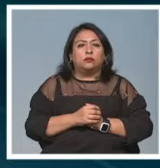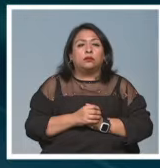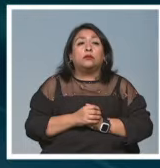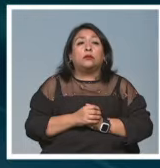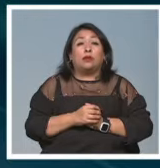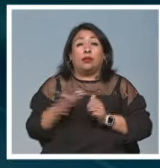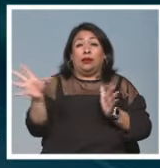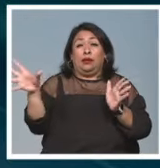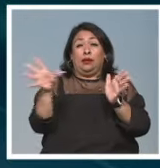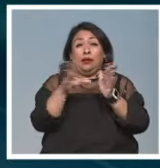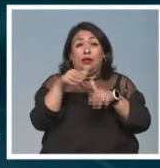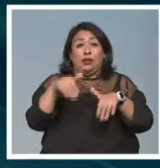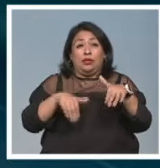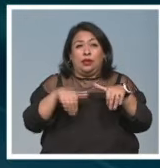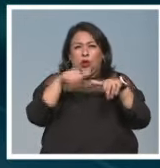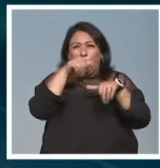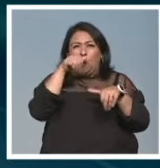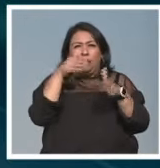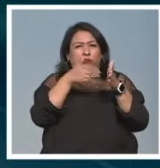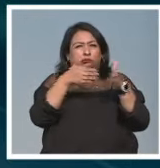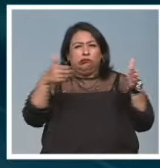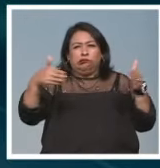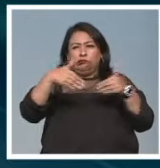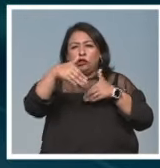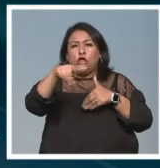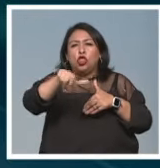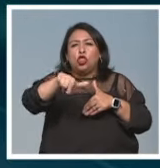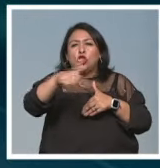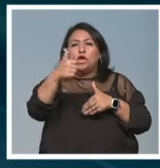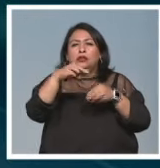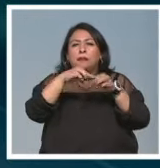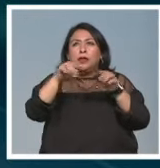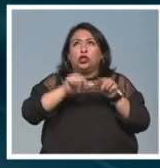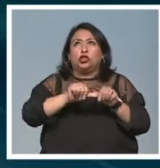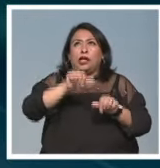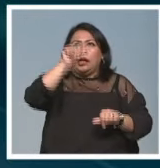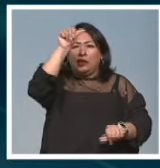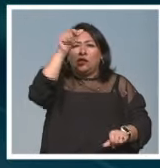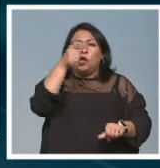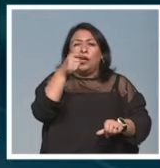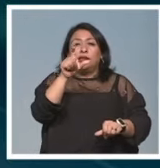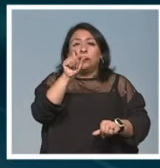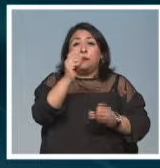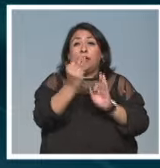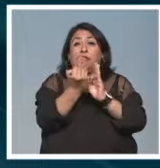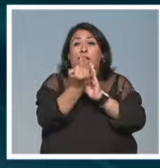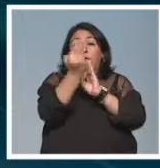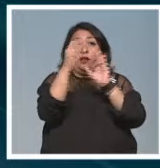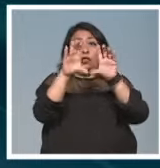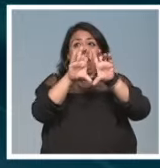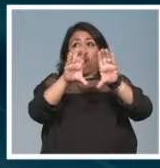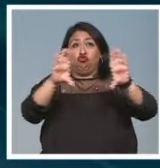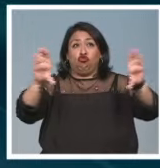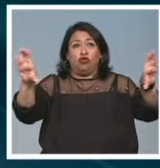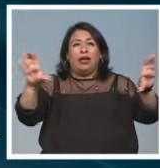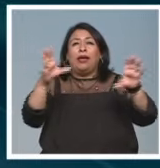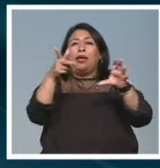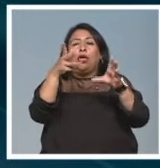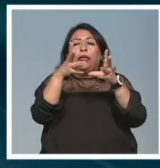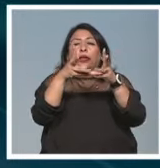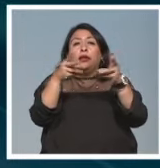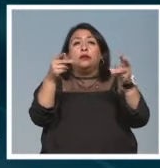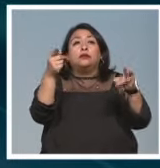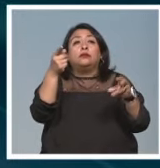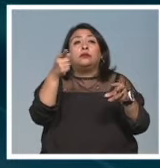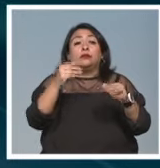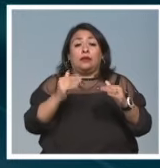La réplica del Teatro Juárez mide aproximadamente 12 metros de altura y casi 20 de frente. El monumento efímero se erige